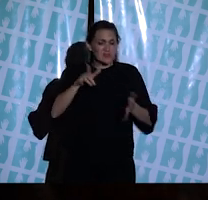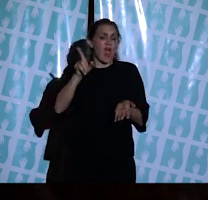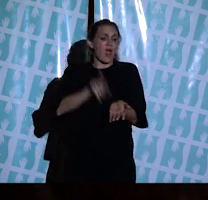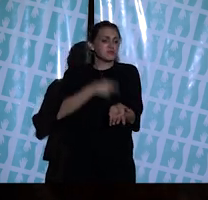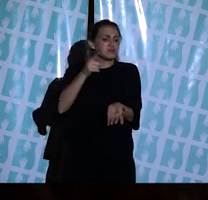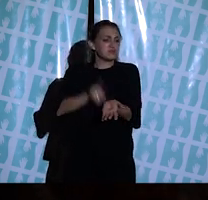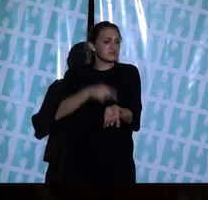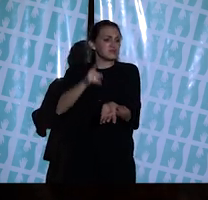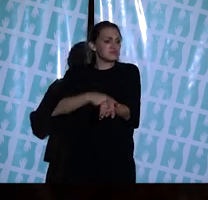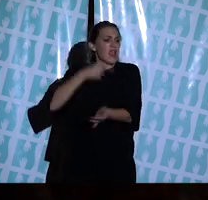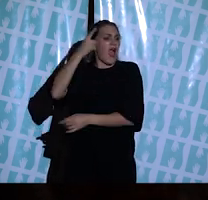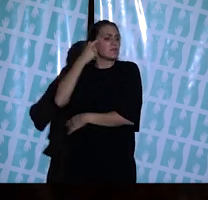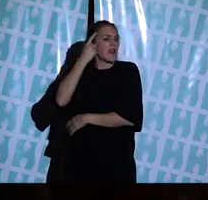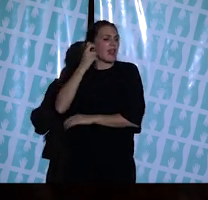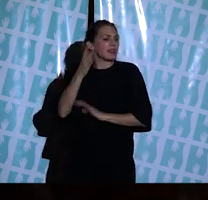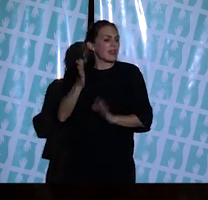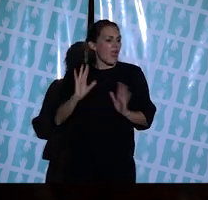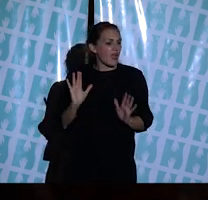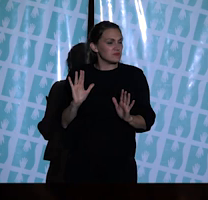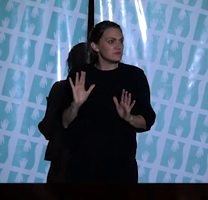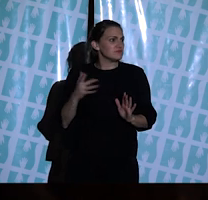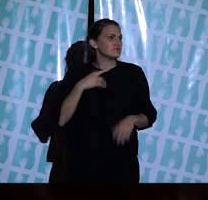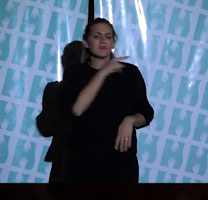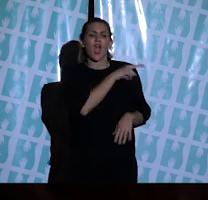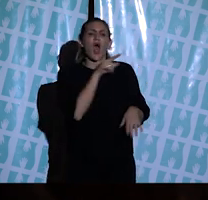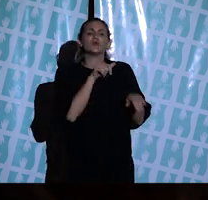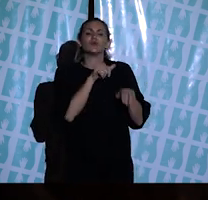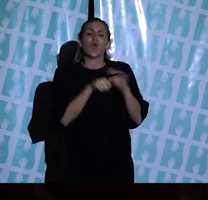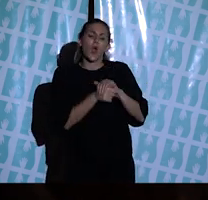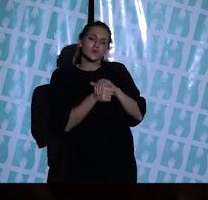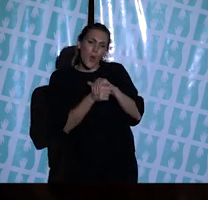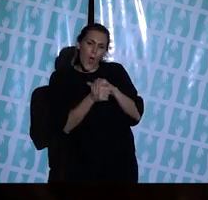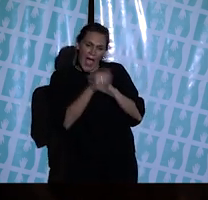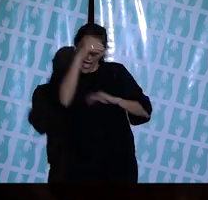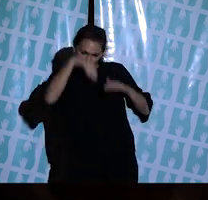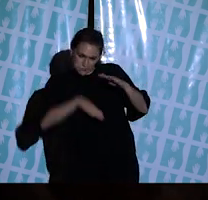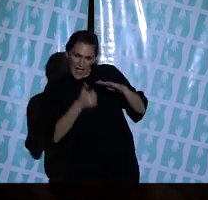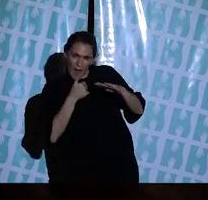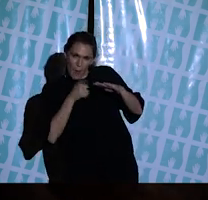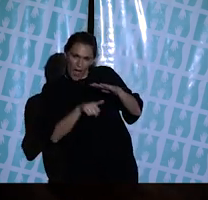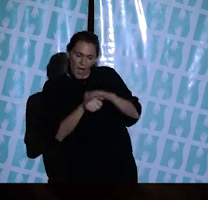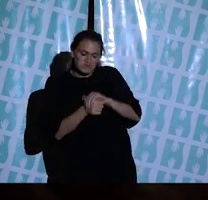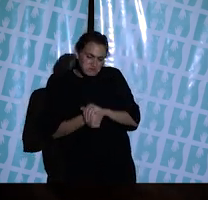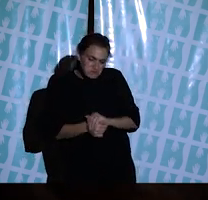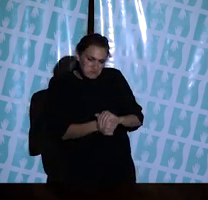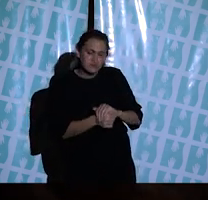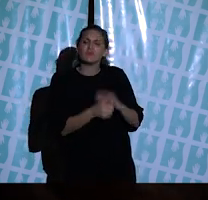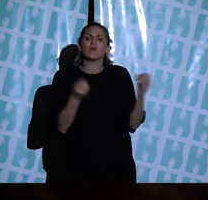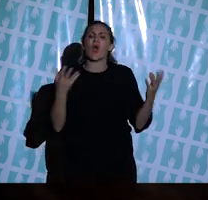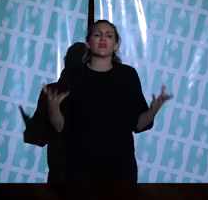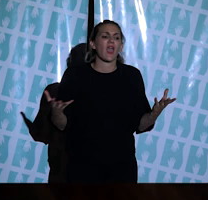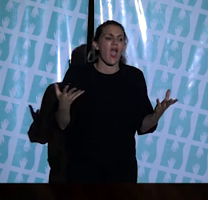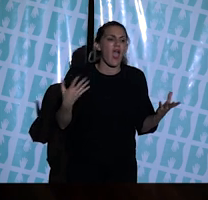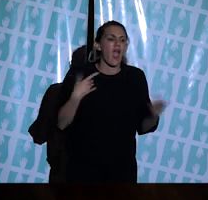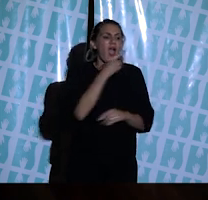Esto es una tortuga. ¿Ustedes saben por qué les traigo esta tortuga de mar? Porque es uno de los animales que tienen